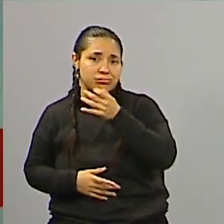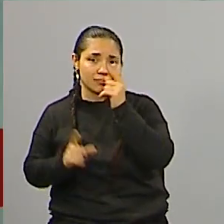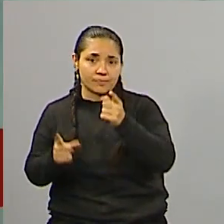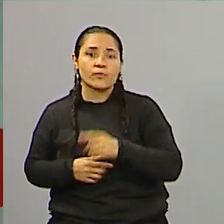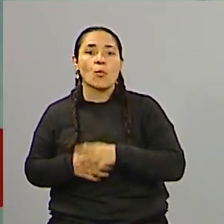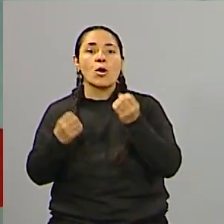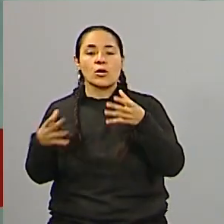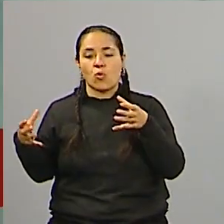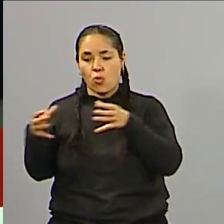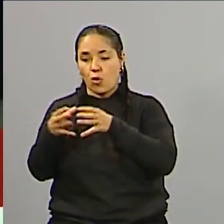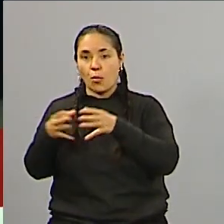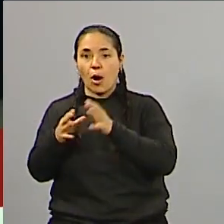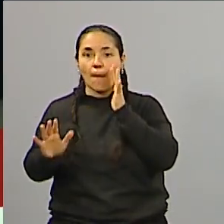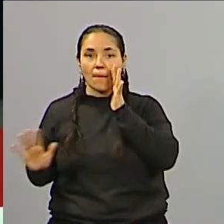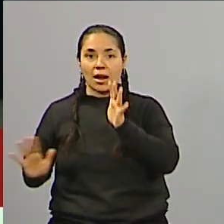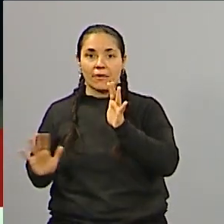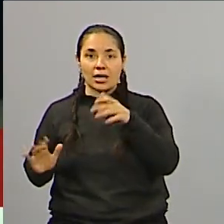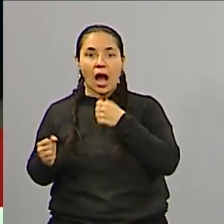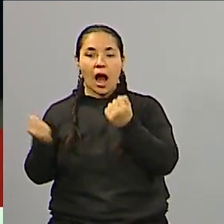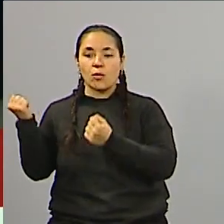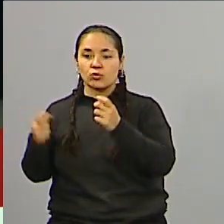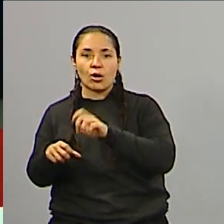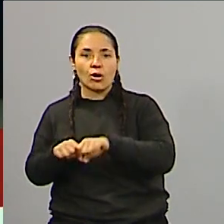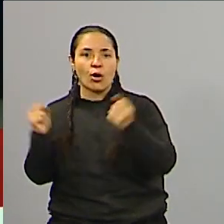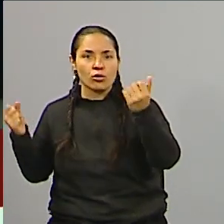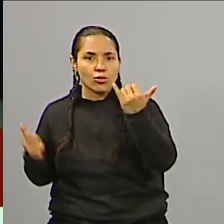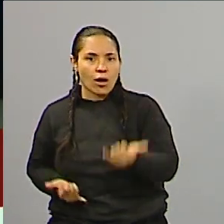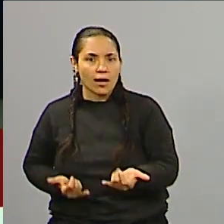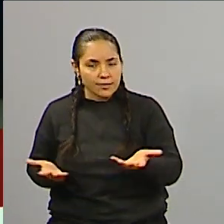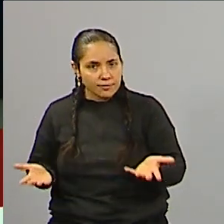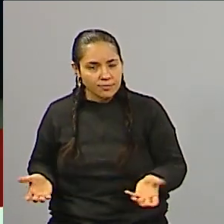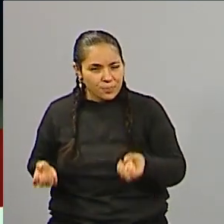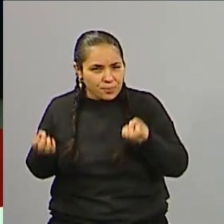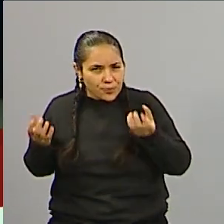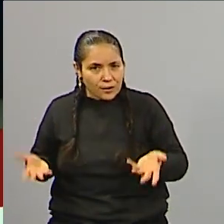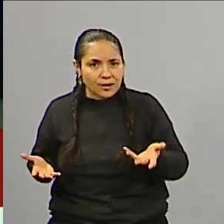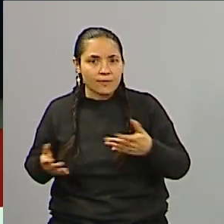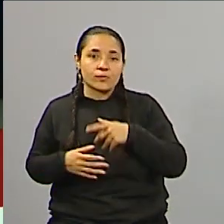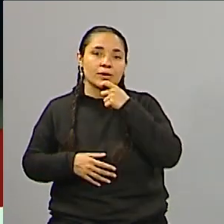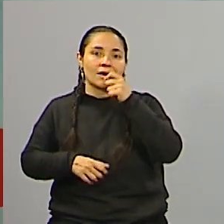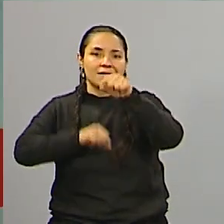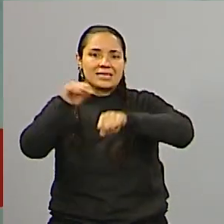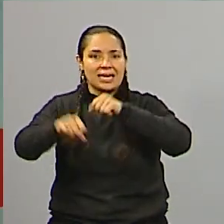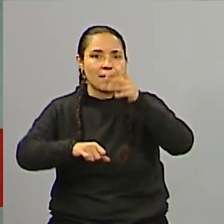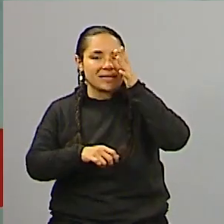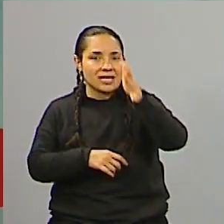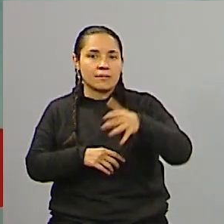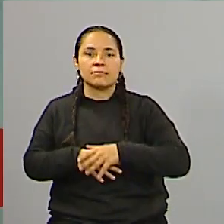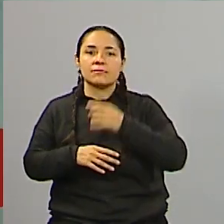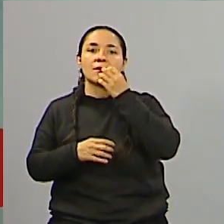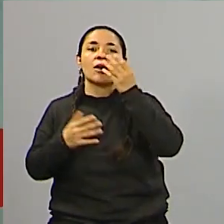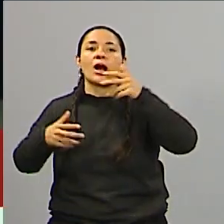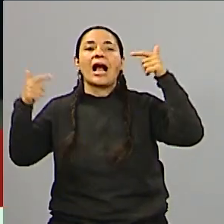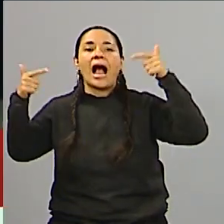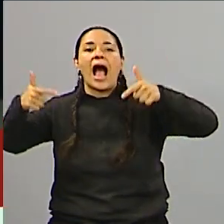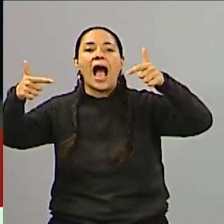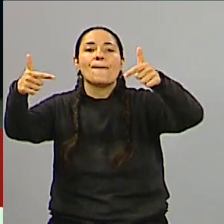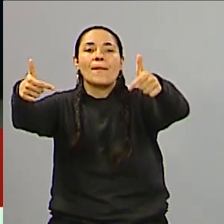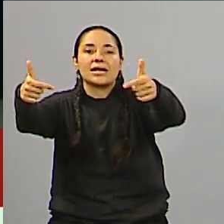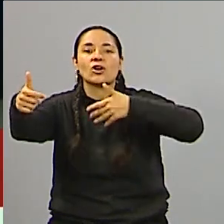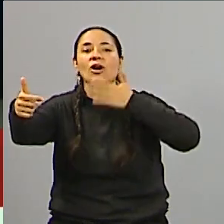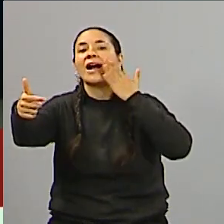ciudad, la ciudad de mis padres, de mis abuelos, de mis hijos y va a ser de mis nietos. Carlos, usted decía que le sorprendían algunos números